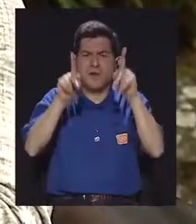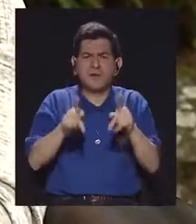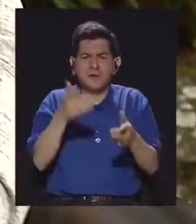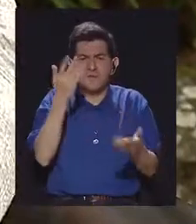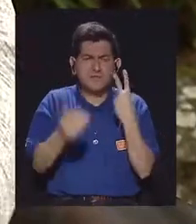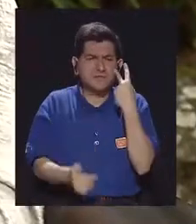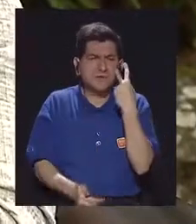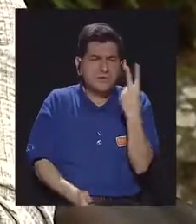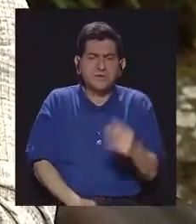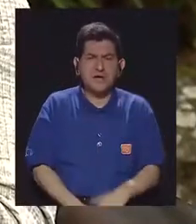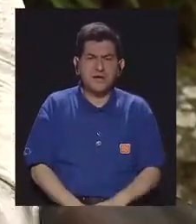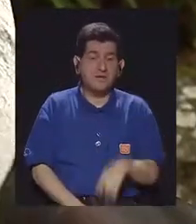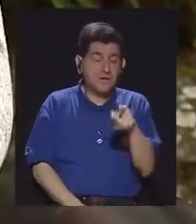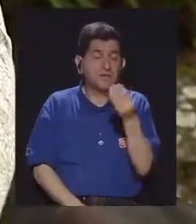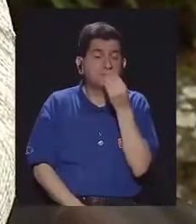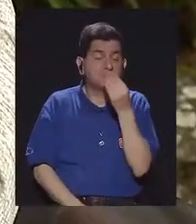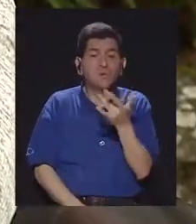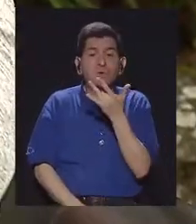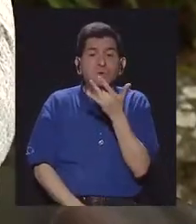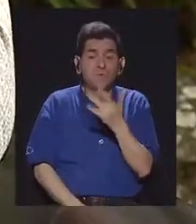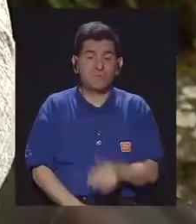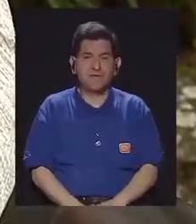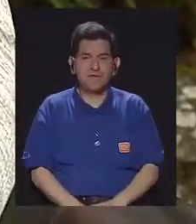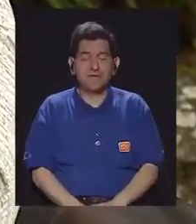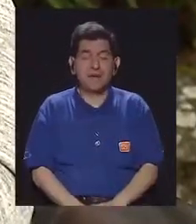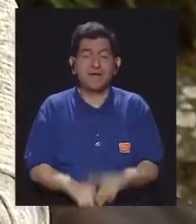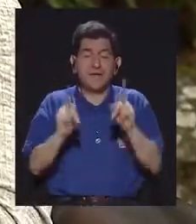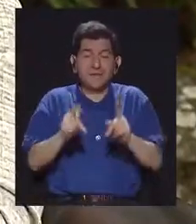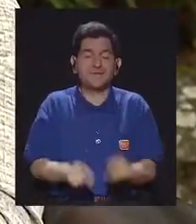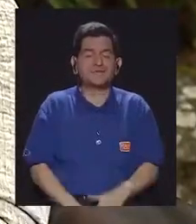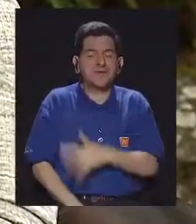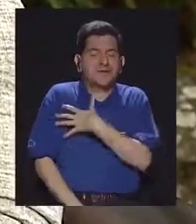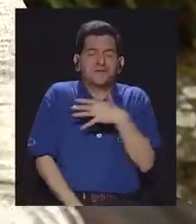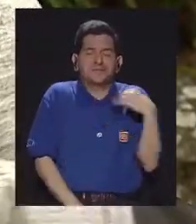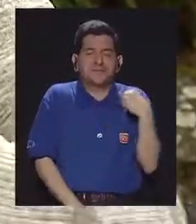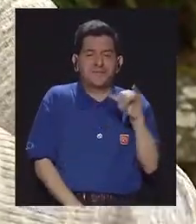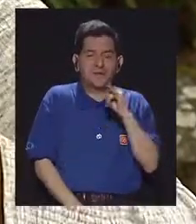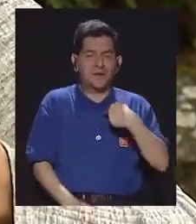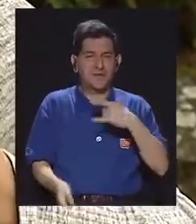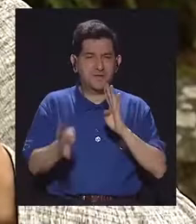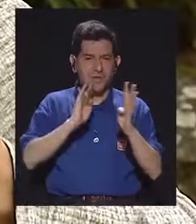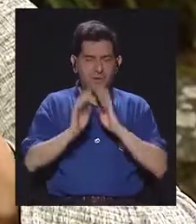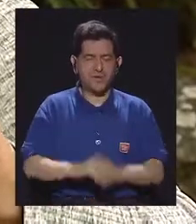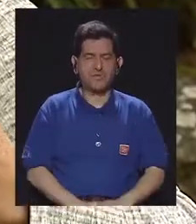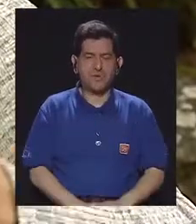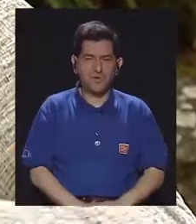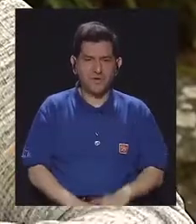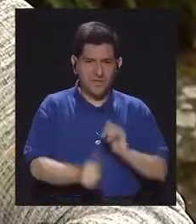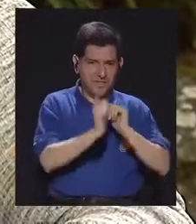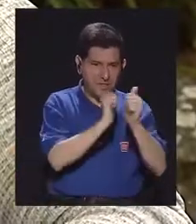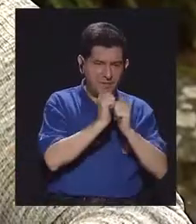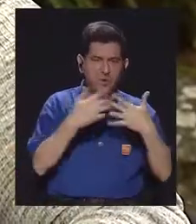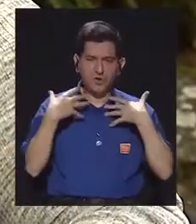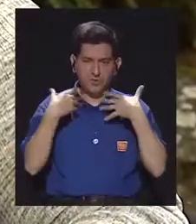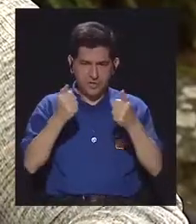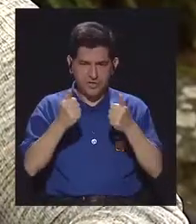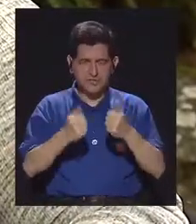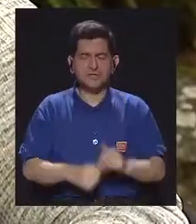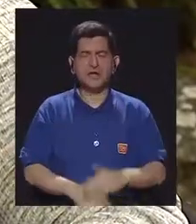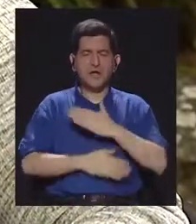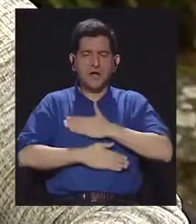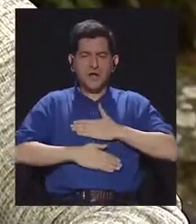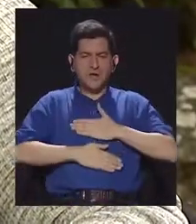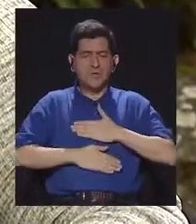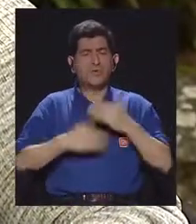alguien ve su comida favorita y se le llena la boca de agua. Bueno, así me pasa a mí cuando hablo de deporte, salud, recreación. Ve,